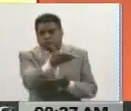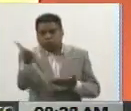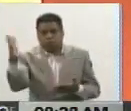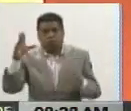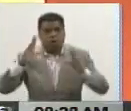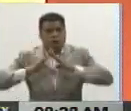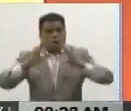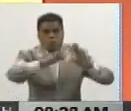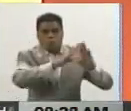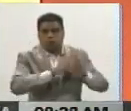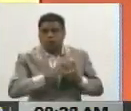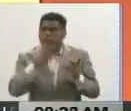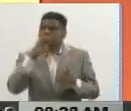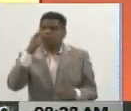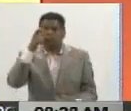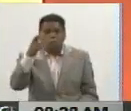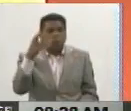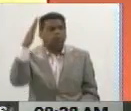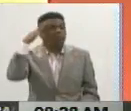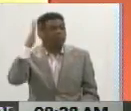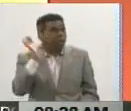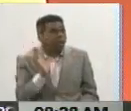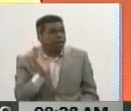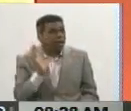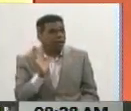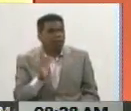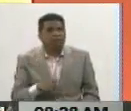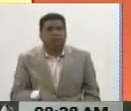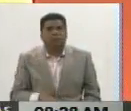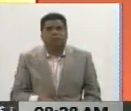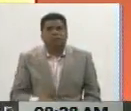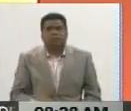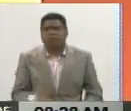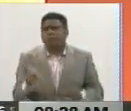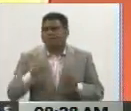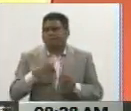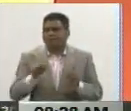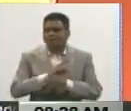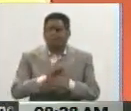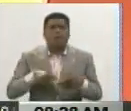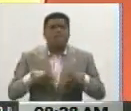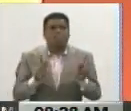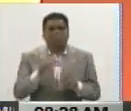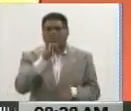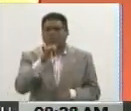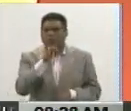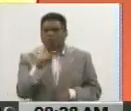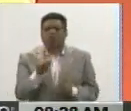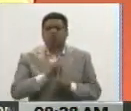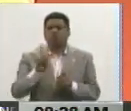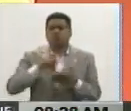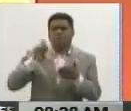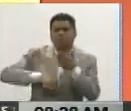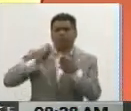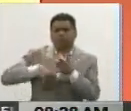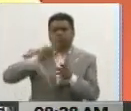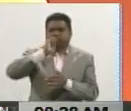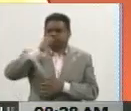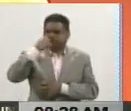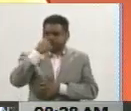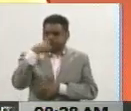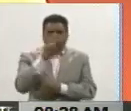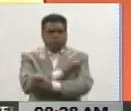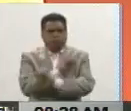En el capital lo primero que hacen es no permitir esa información para poder privatizar los principales afluentes de agua